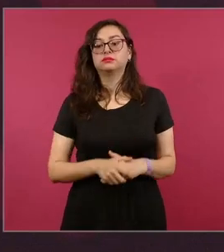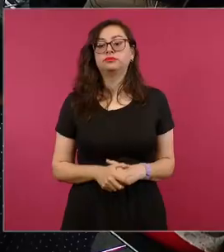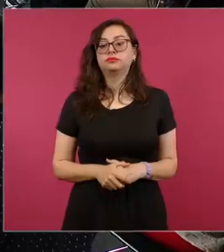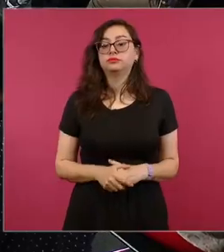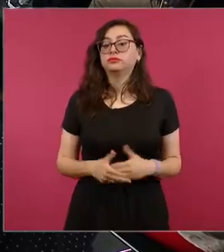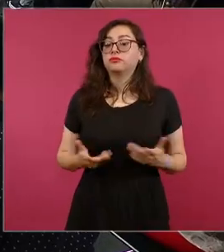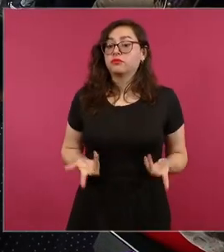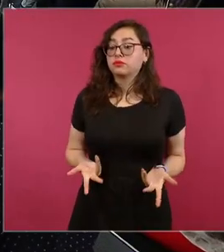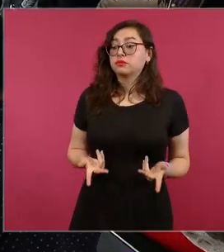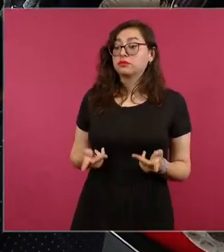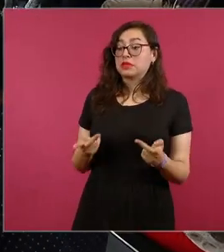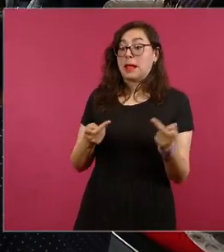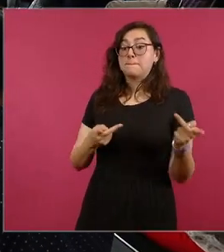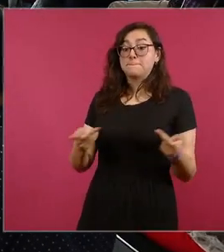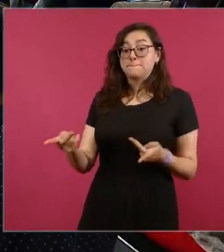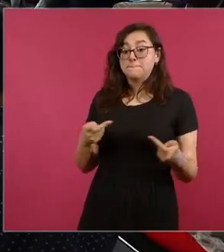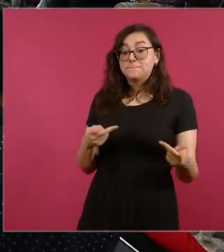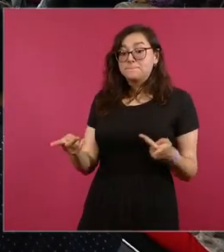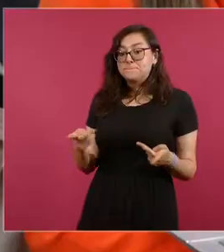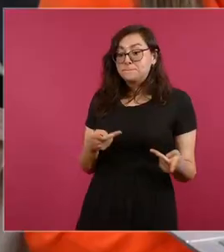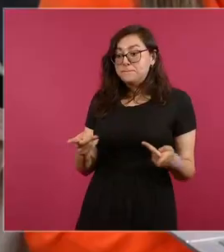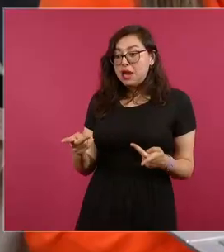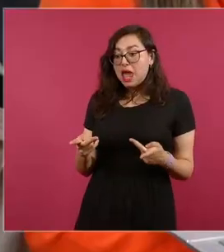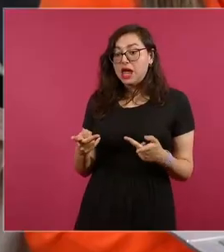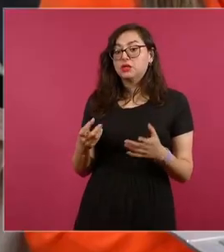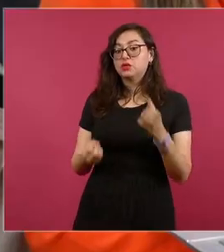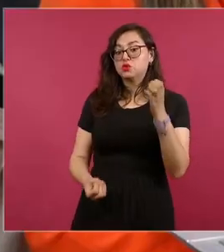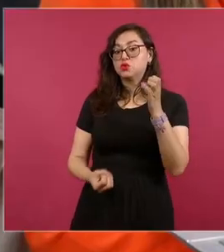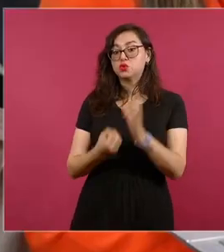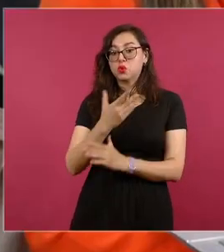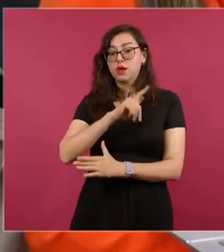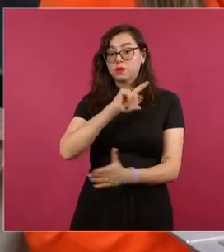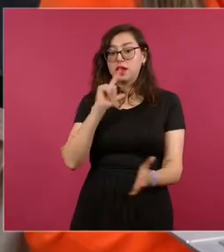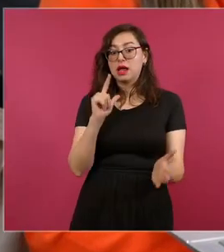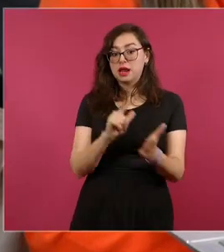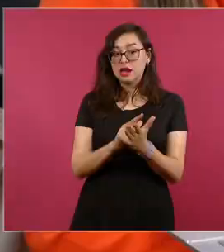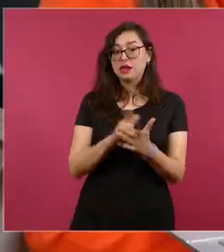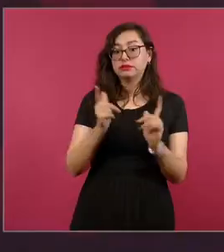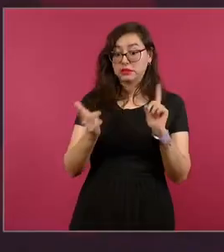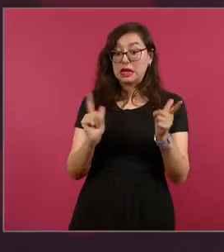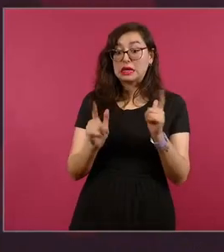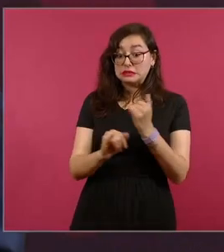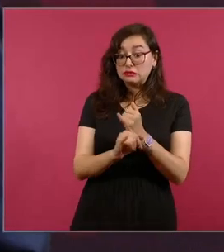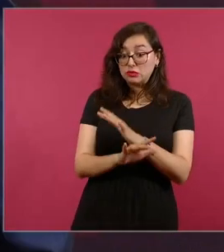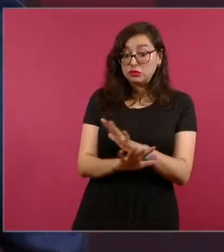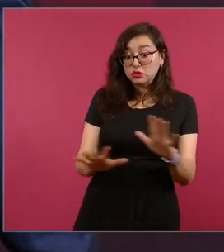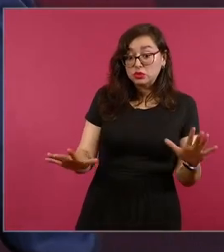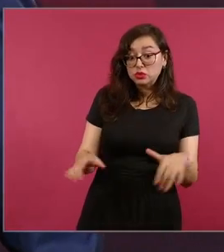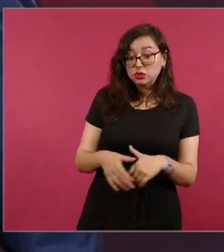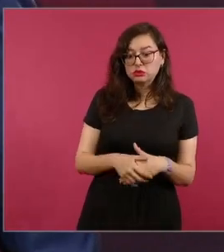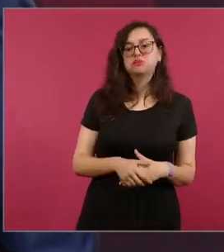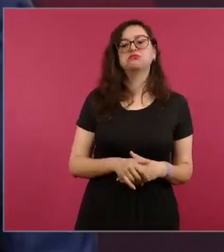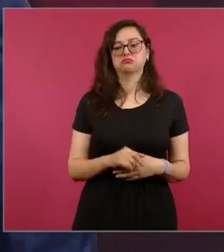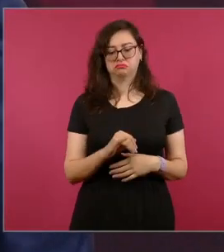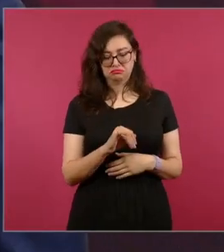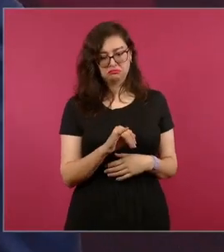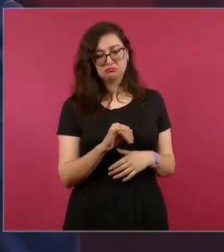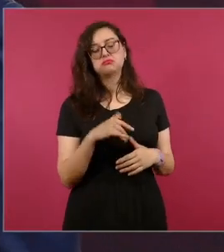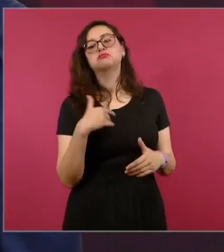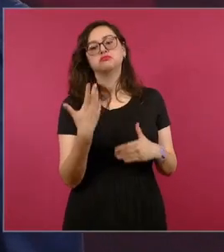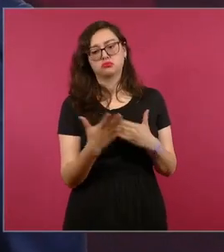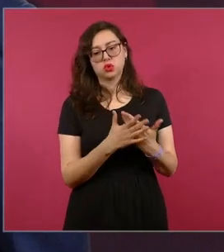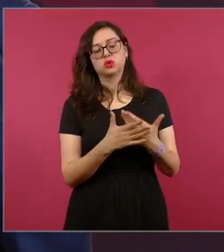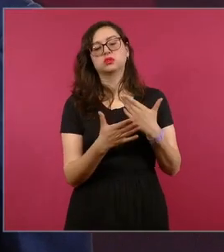esta estrategia, sí, que mencionaba, que sí, si entra en vigor esta ley ya se ve en Texas? Sí, sí, sí, sí. Ella va a informarles